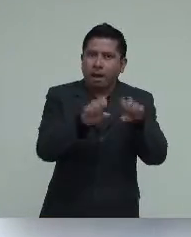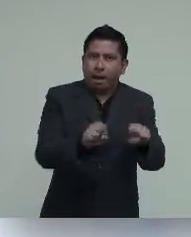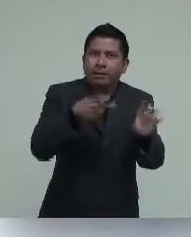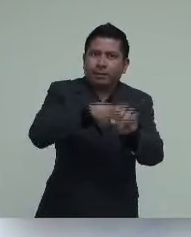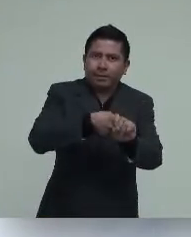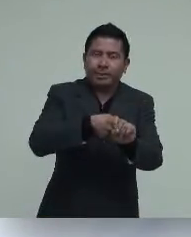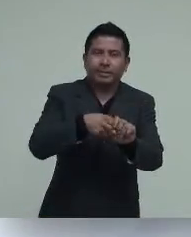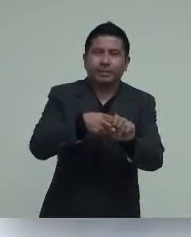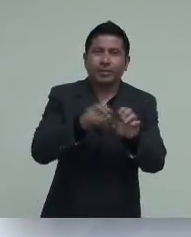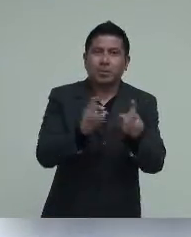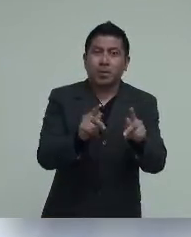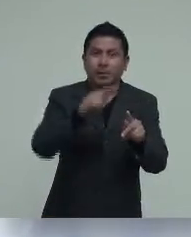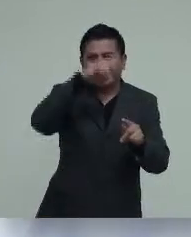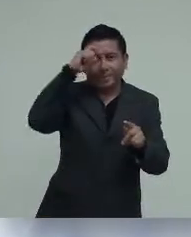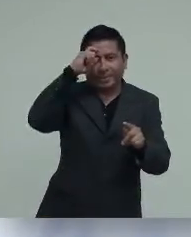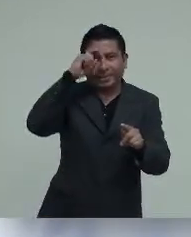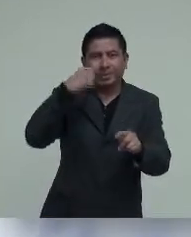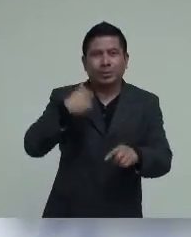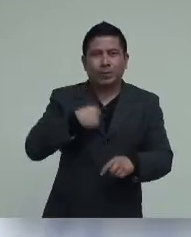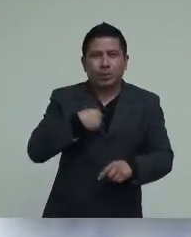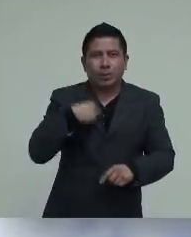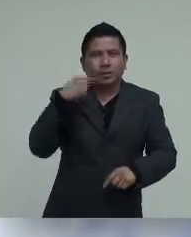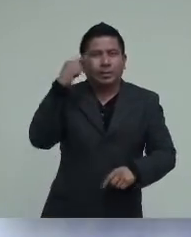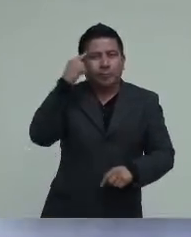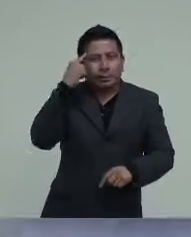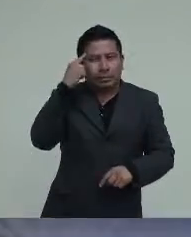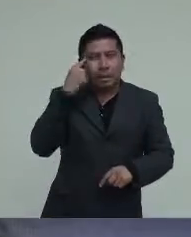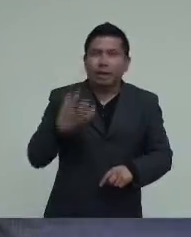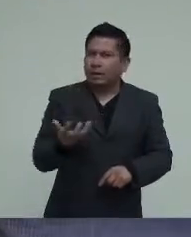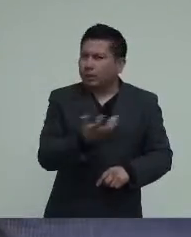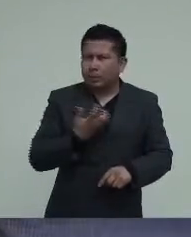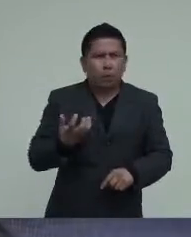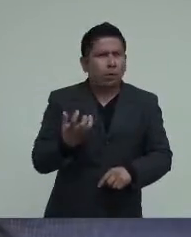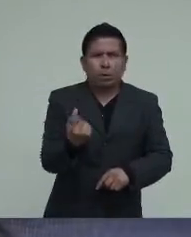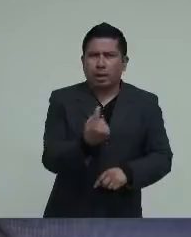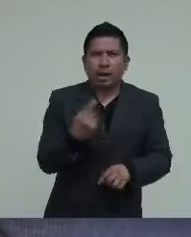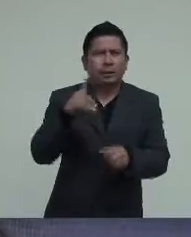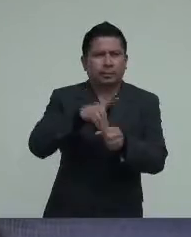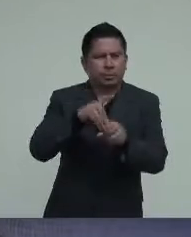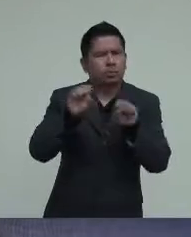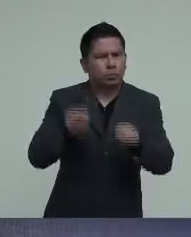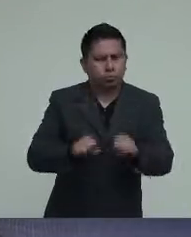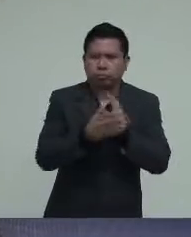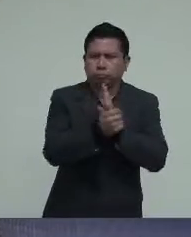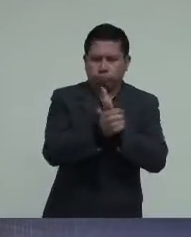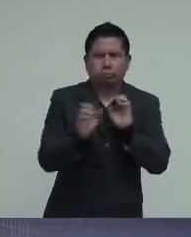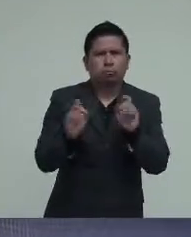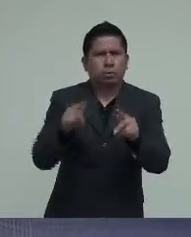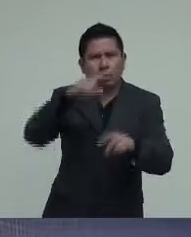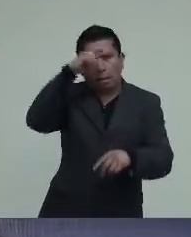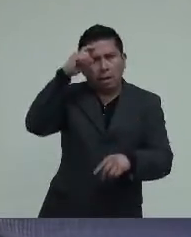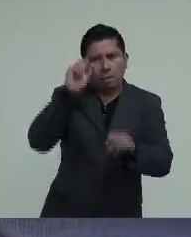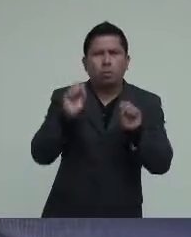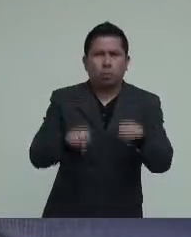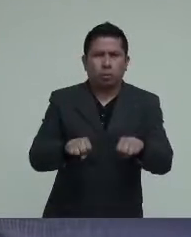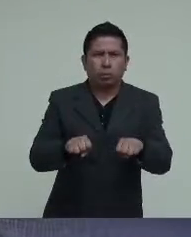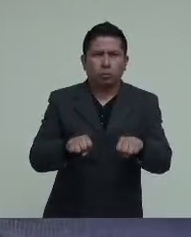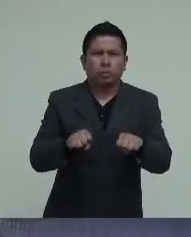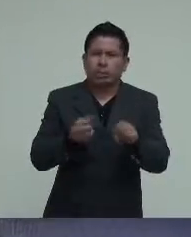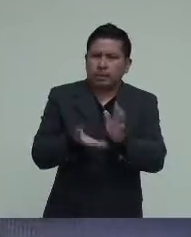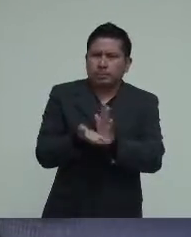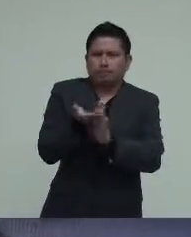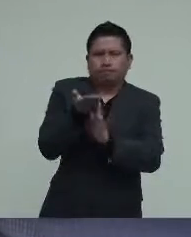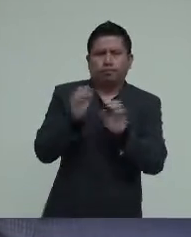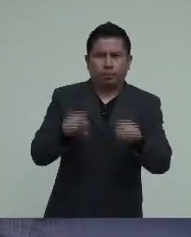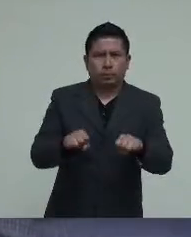que tiene una oportunidad, eso me hace pensar de que las personas con discapacidad son capaces de tener un empleo